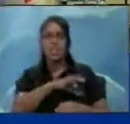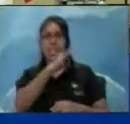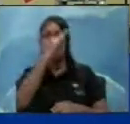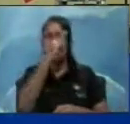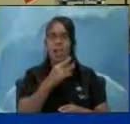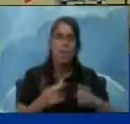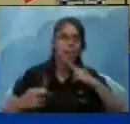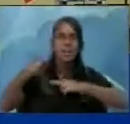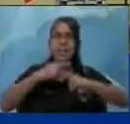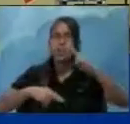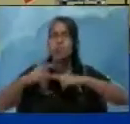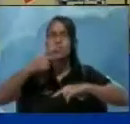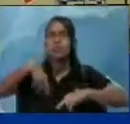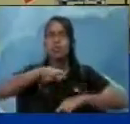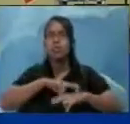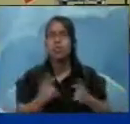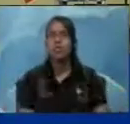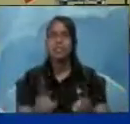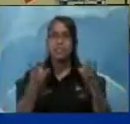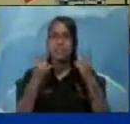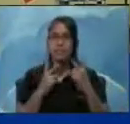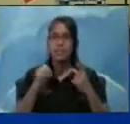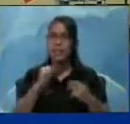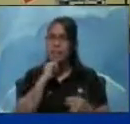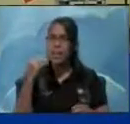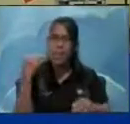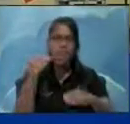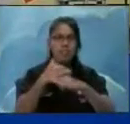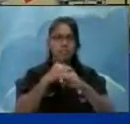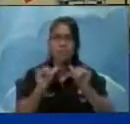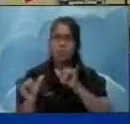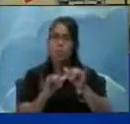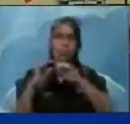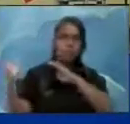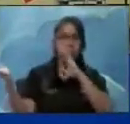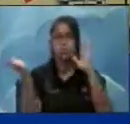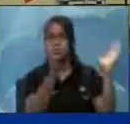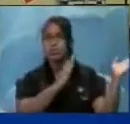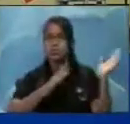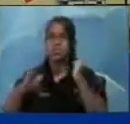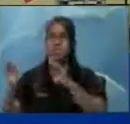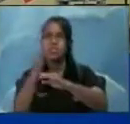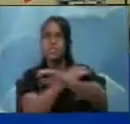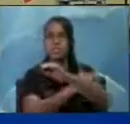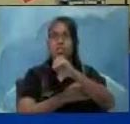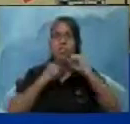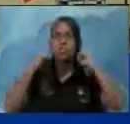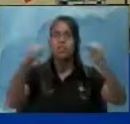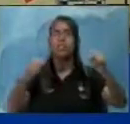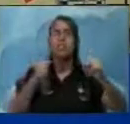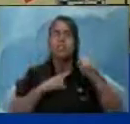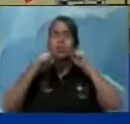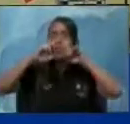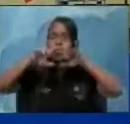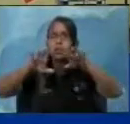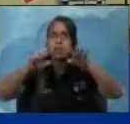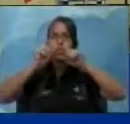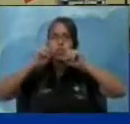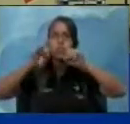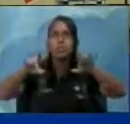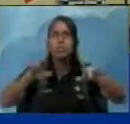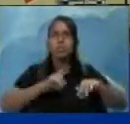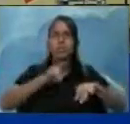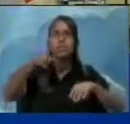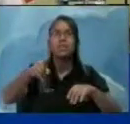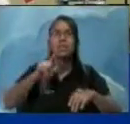revoluciona nuestra vida es como un viento reo sopla y sopla y sopla